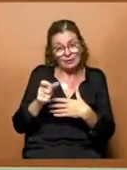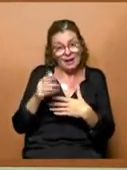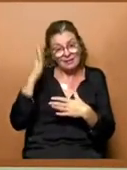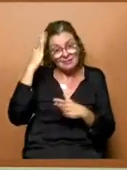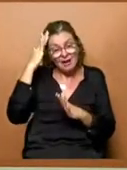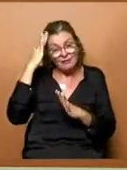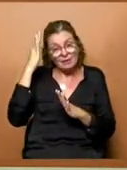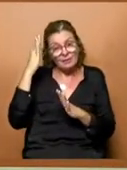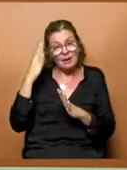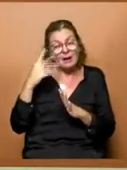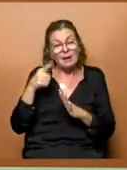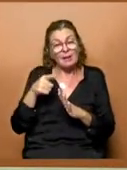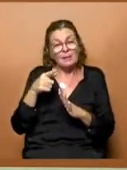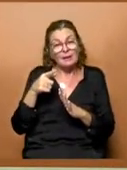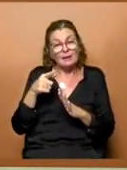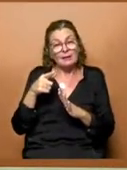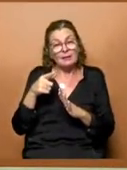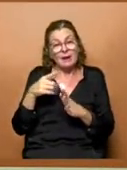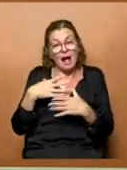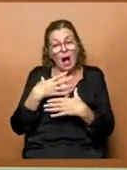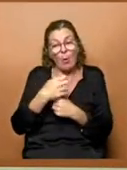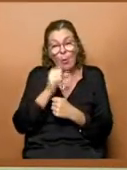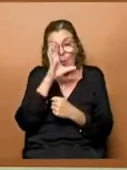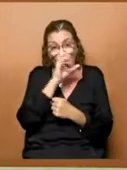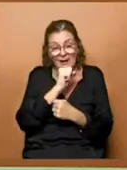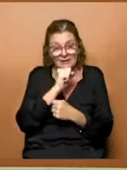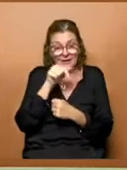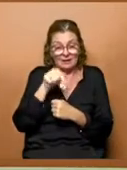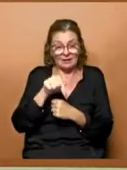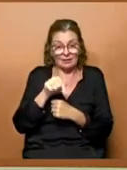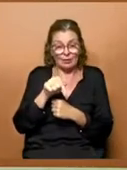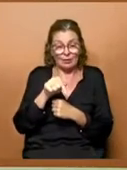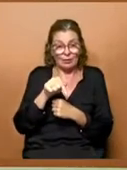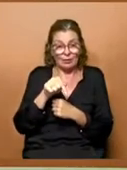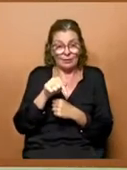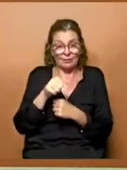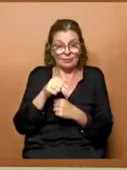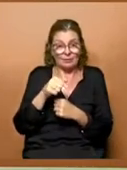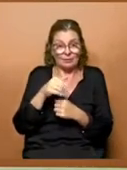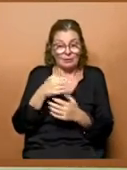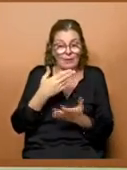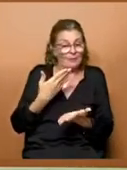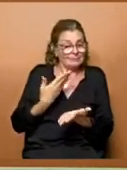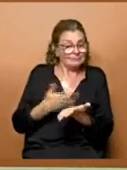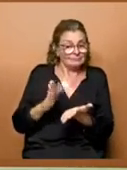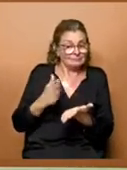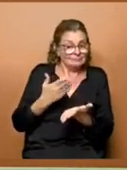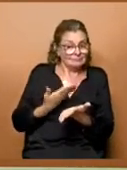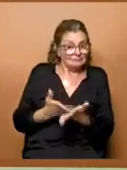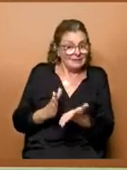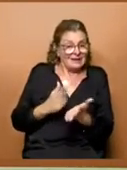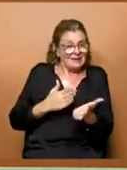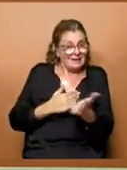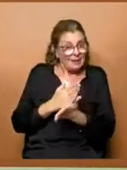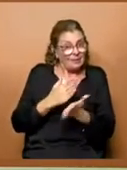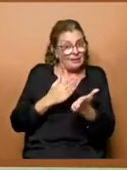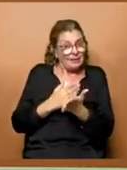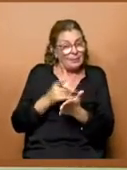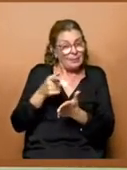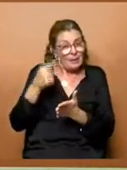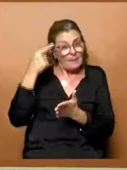para camuflar, para sobrevivir, flotar en este mar de vulnerabilidades, creo que es